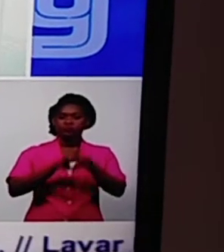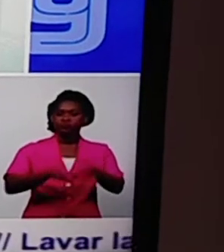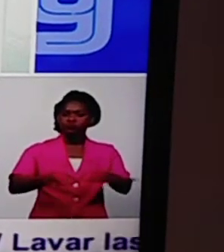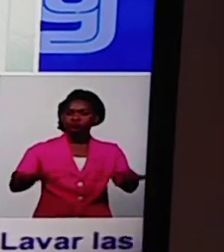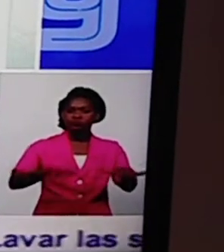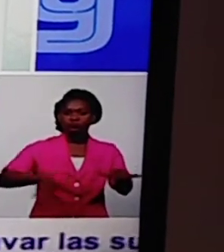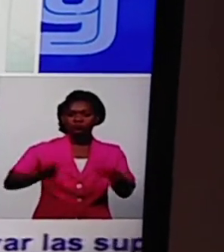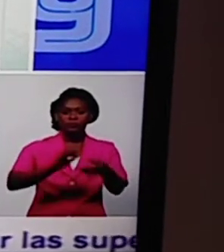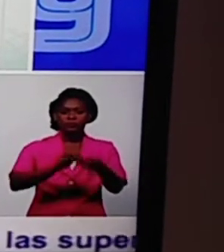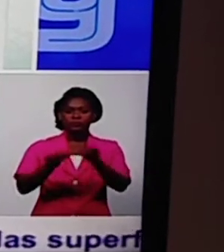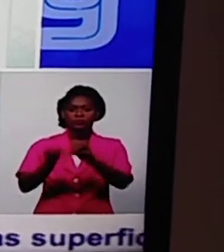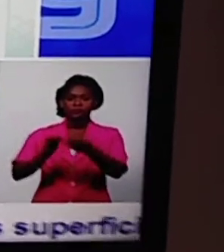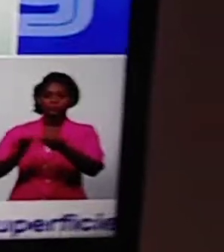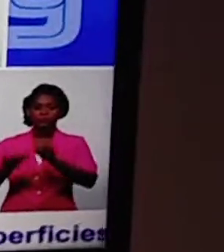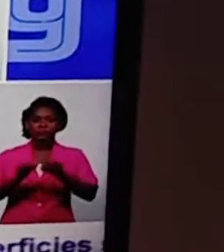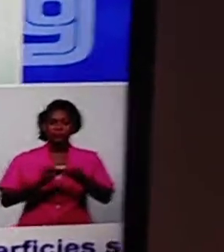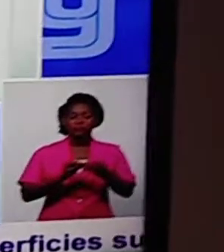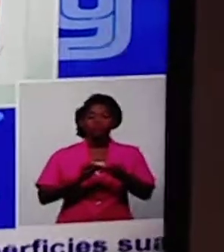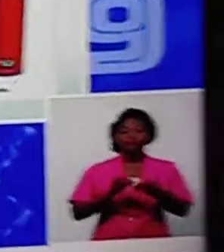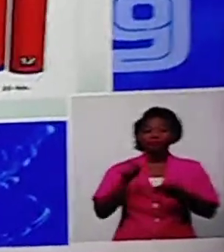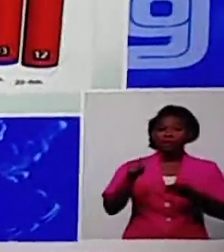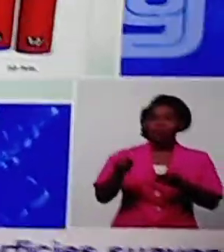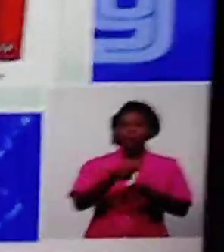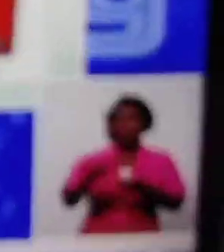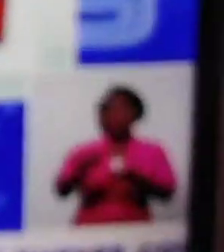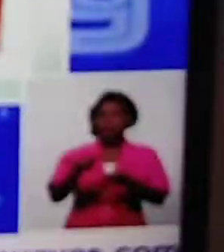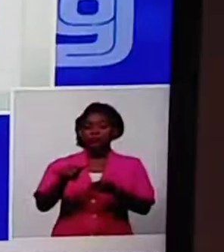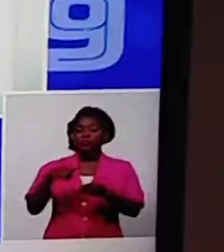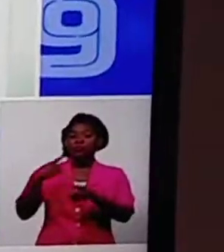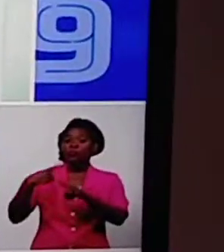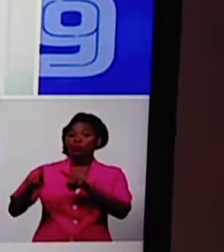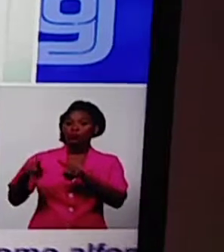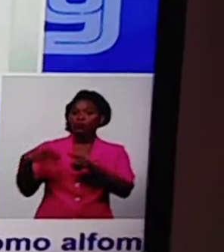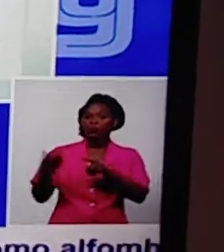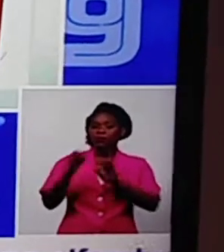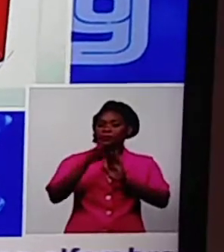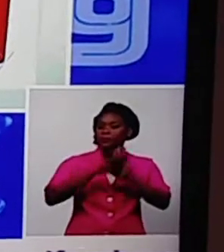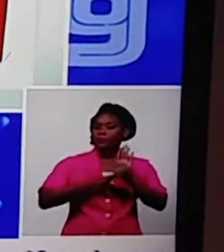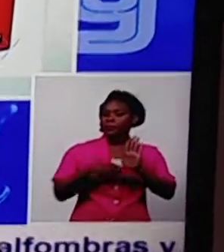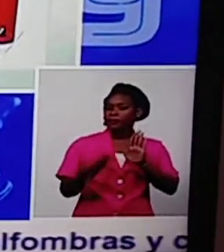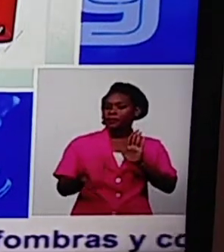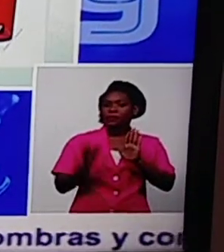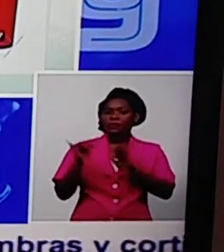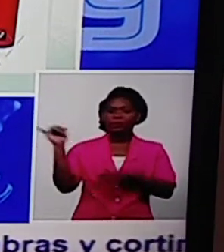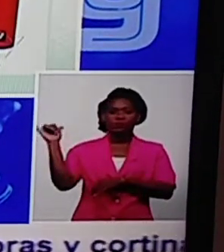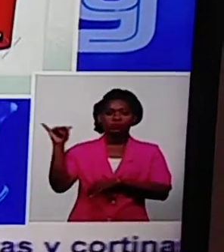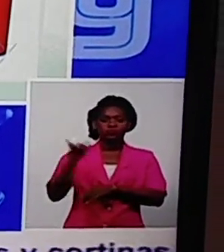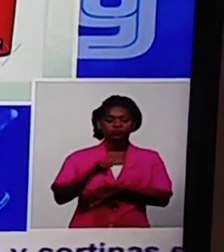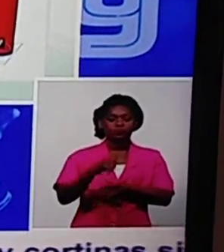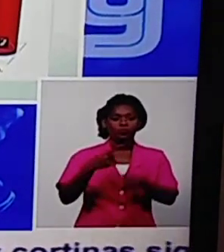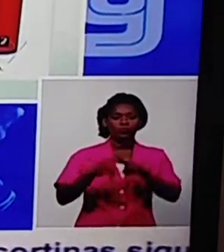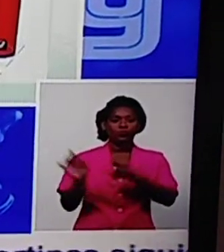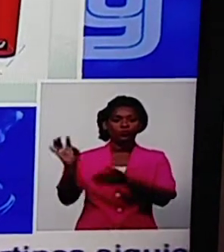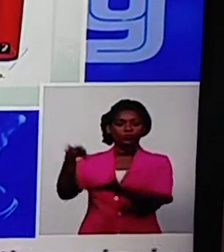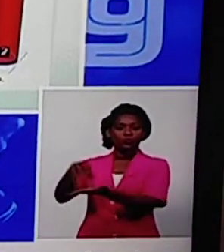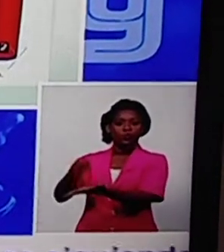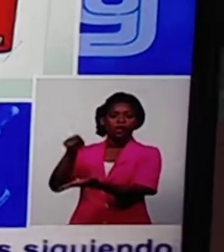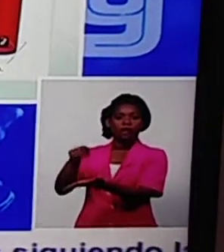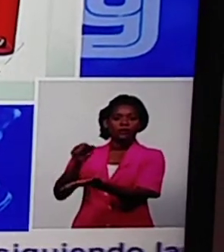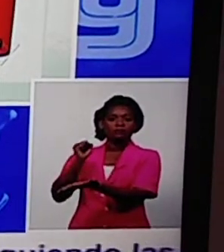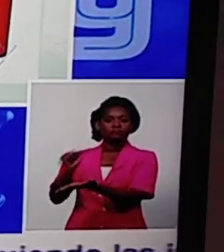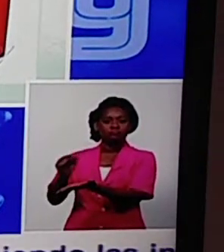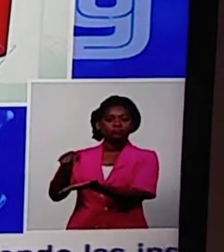con transmisión autóctona de nuestro país le tvdc a las medidas que se aplican en un